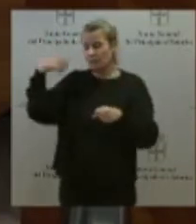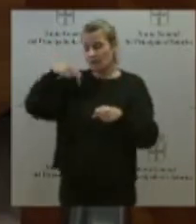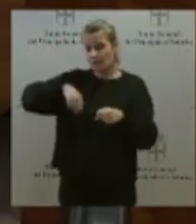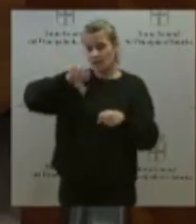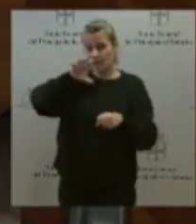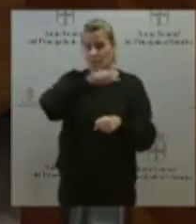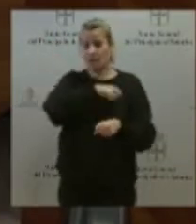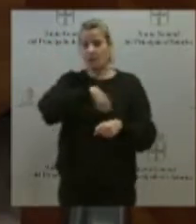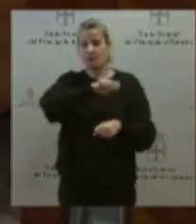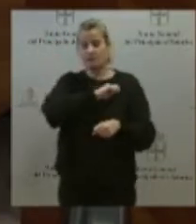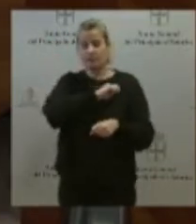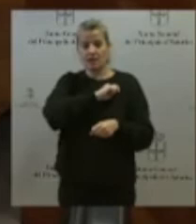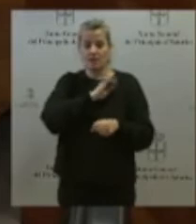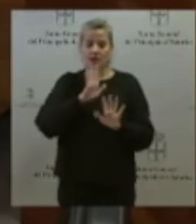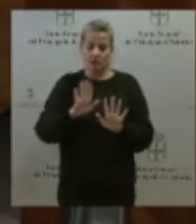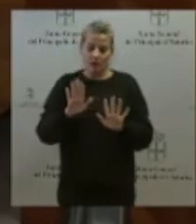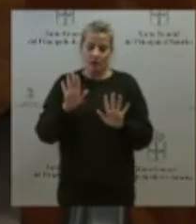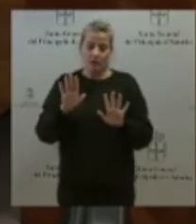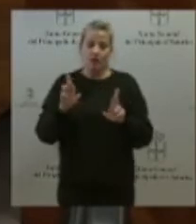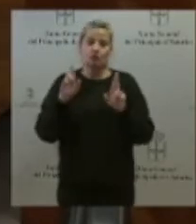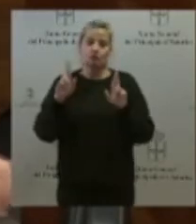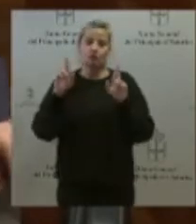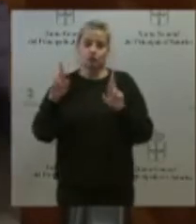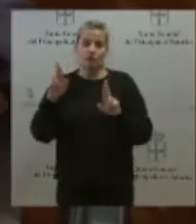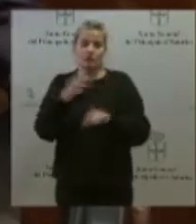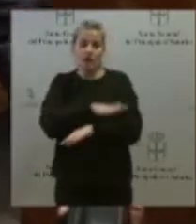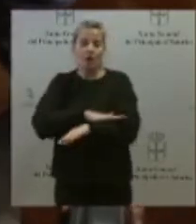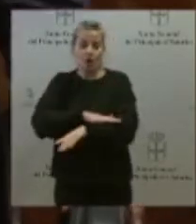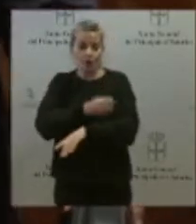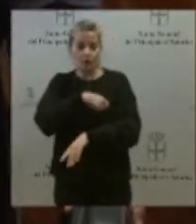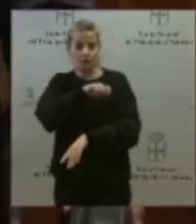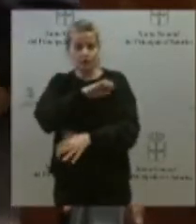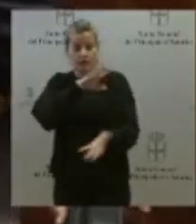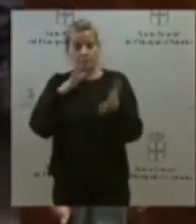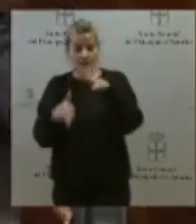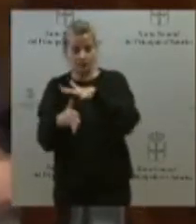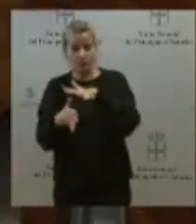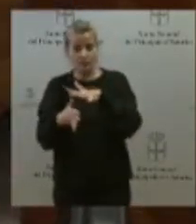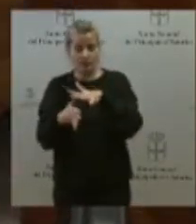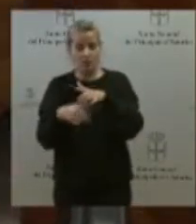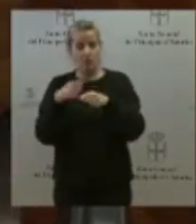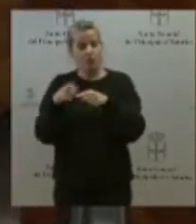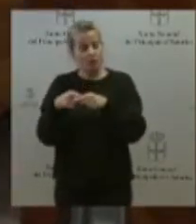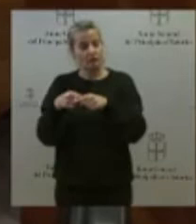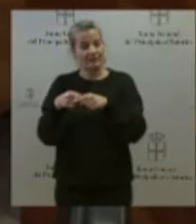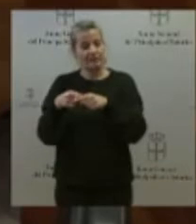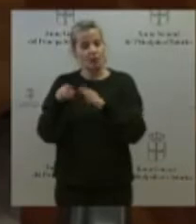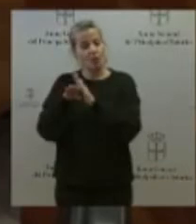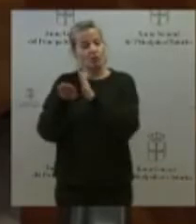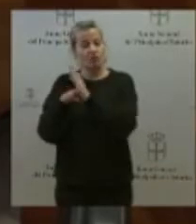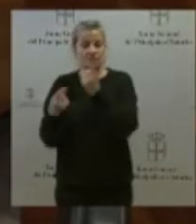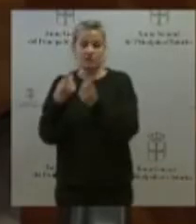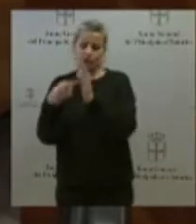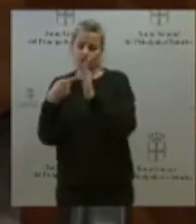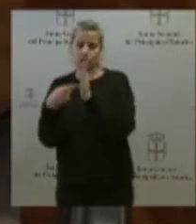de España va a afrontar, ¿no?, con esa transformación de las condiciones más lesivas de la misma. Creo que ahí está la clave, porque se debilitó la fuerza